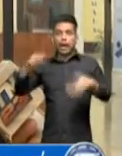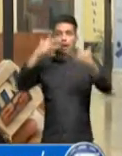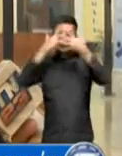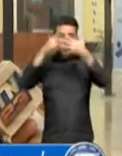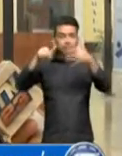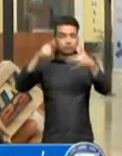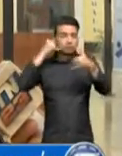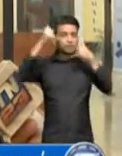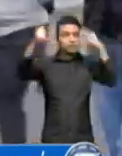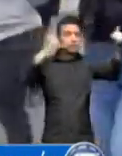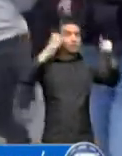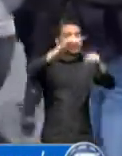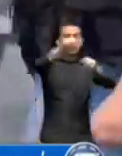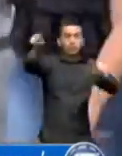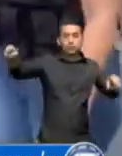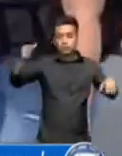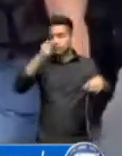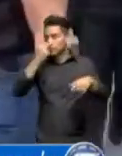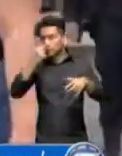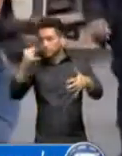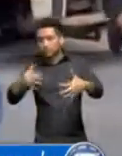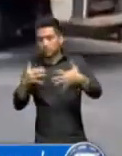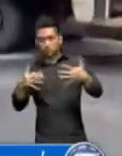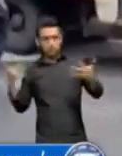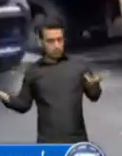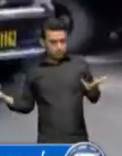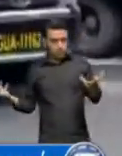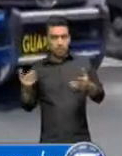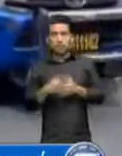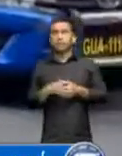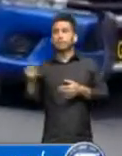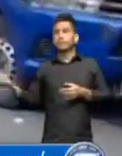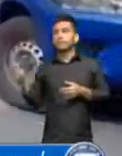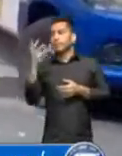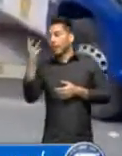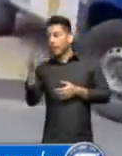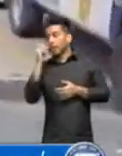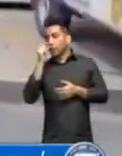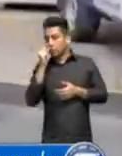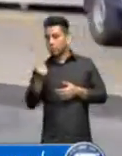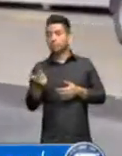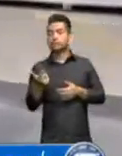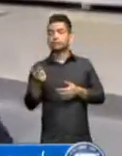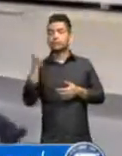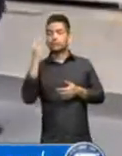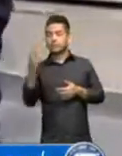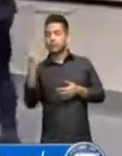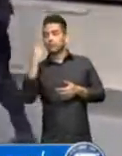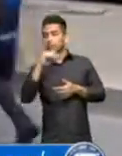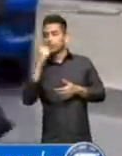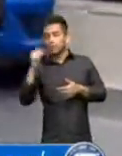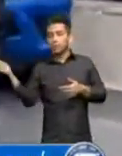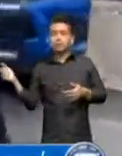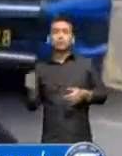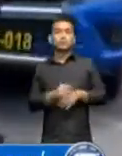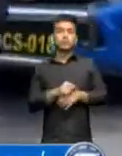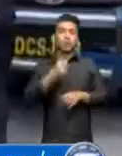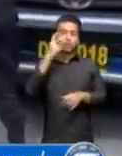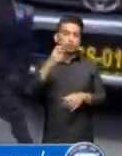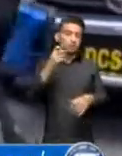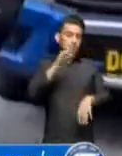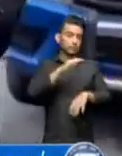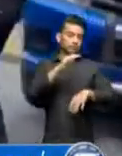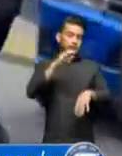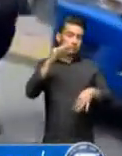hombres, 13 son mujeres, una persona más que fue notificada a través de otra orden de aprehensión, sindicado de violencia contra la